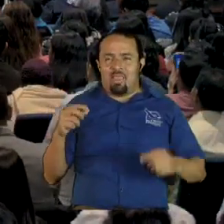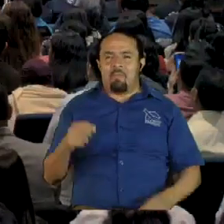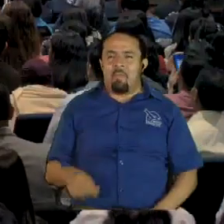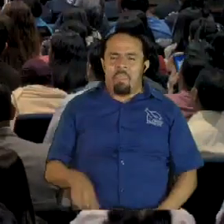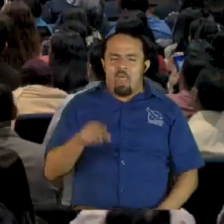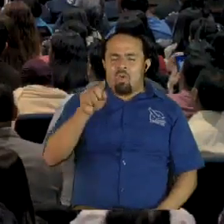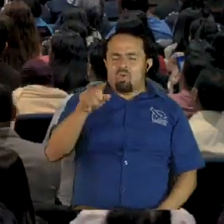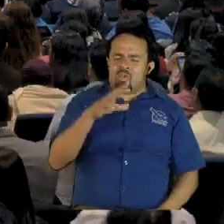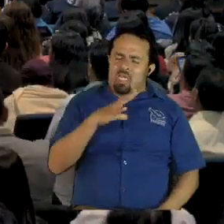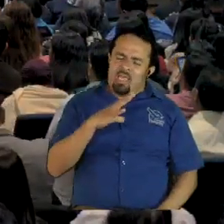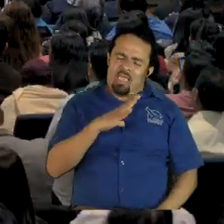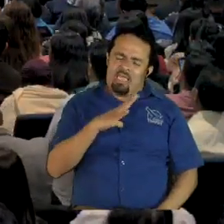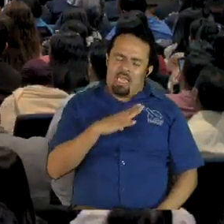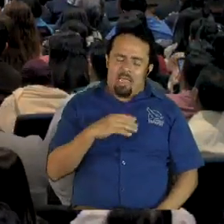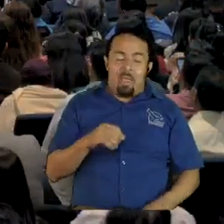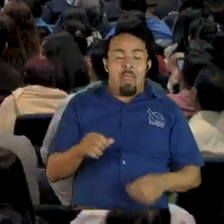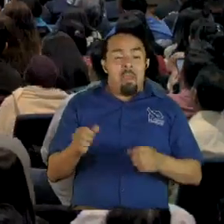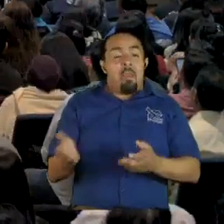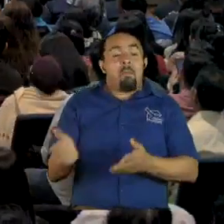Usted debería poner una a su iglesia.